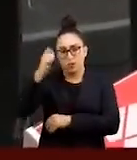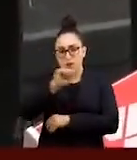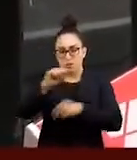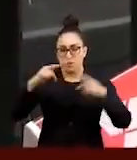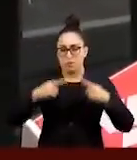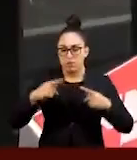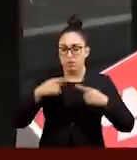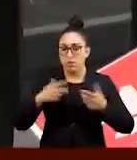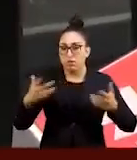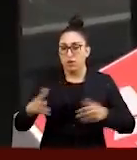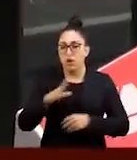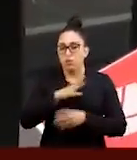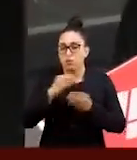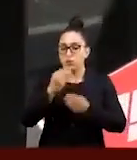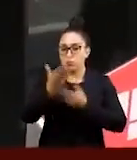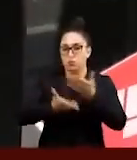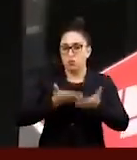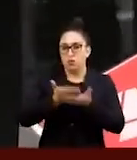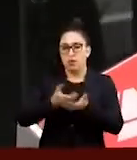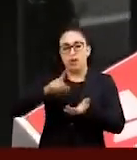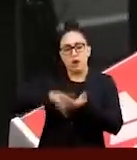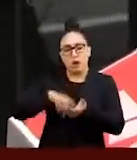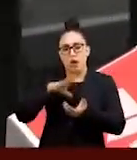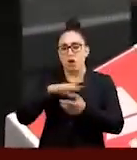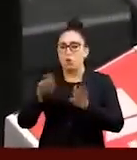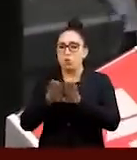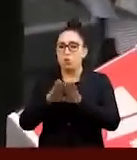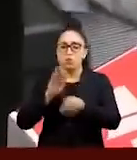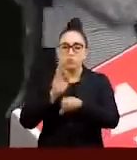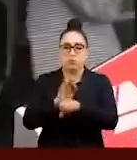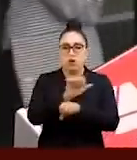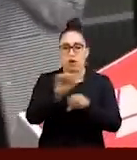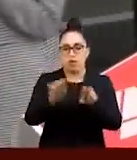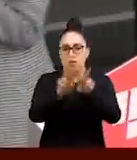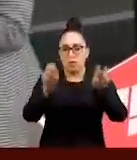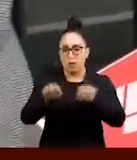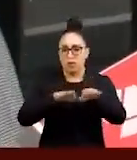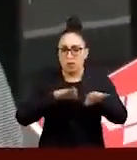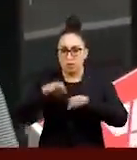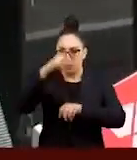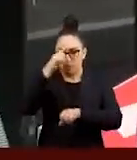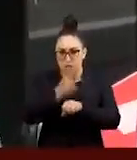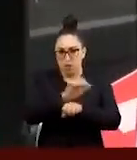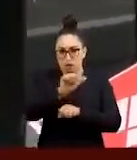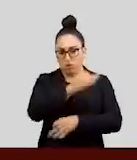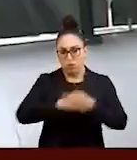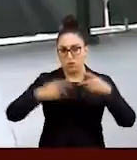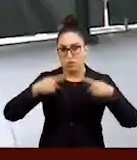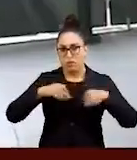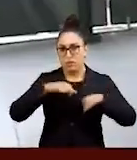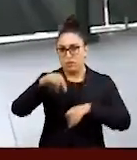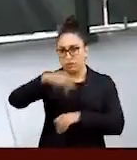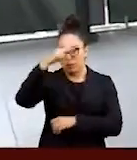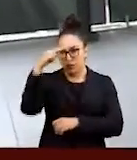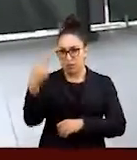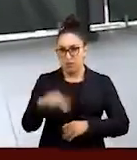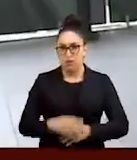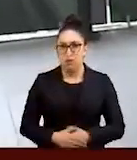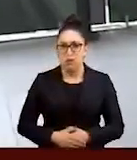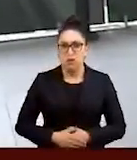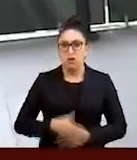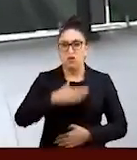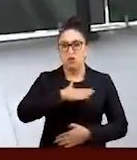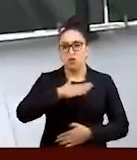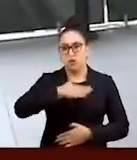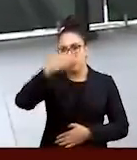tipo de relaciones con toda la estrategia y la política laboral, para beneficio de toda la clase trabajadora de México. Es que si bien nosotros consideramos